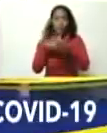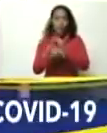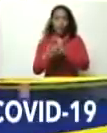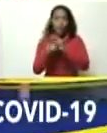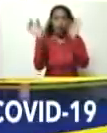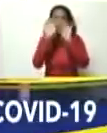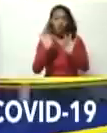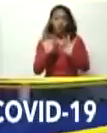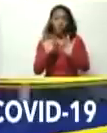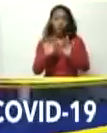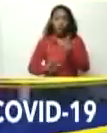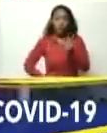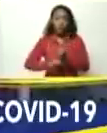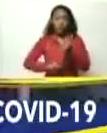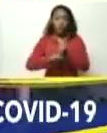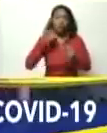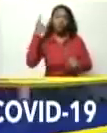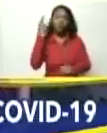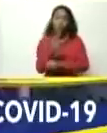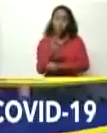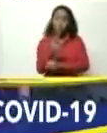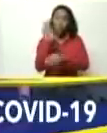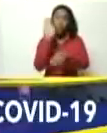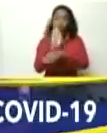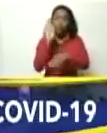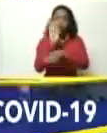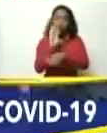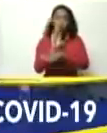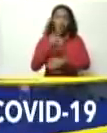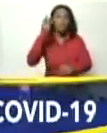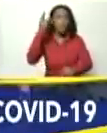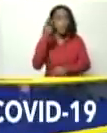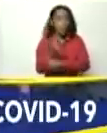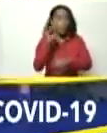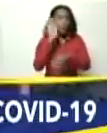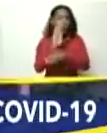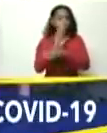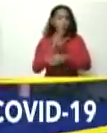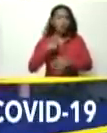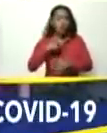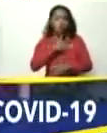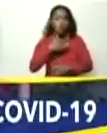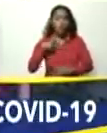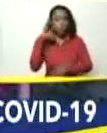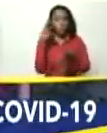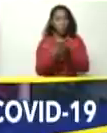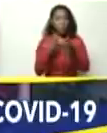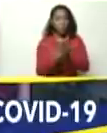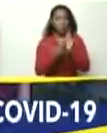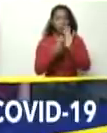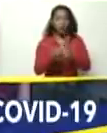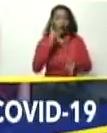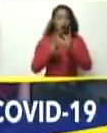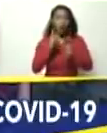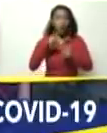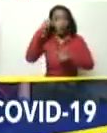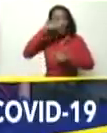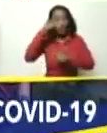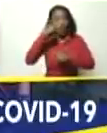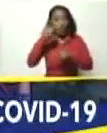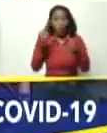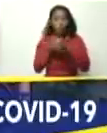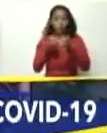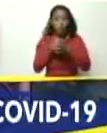fase favorable que debemos cuidar. Debemos cuidar. Bueno, yo quiero mostrar algunos videos que ha preparado el equipo de